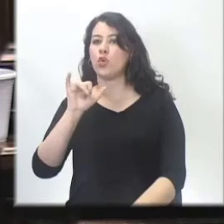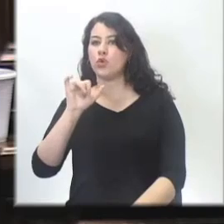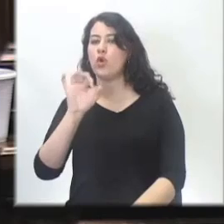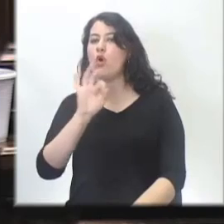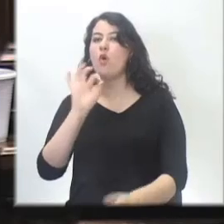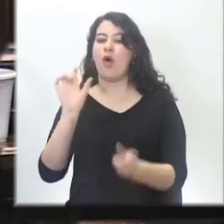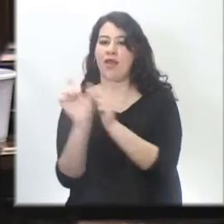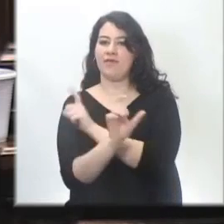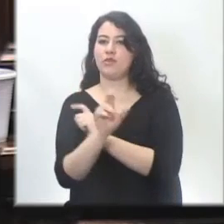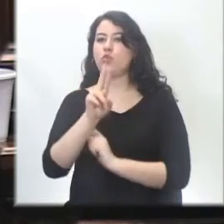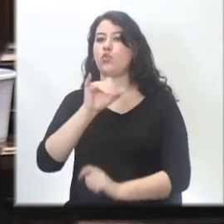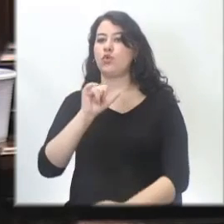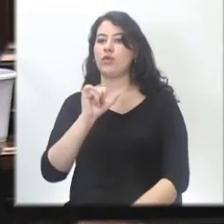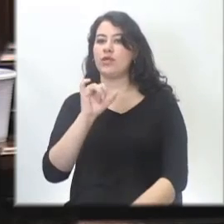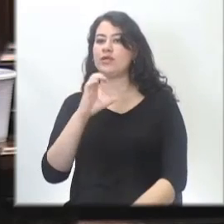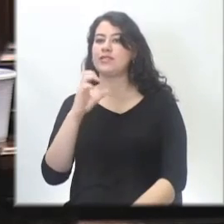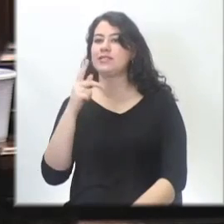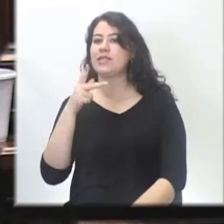llamar.